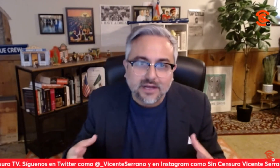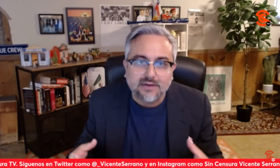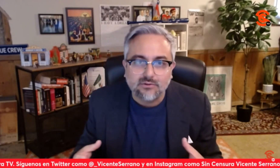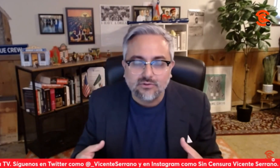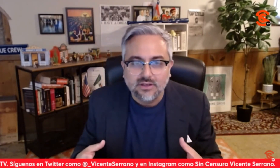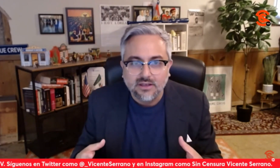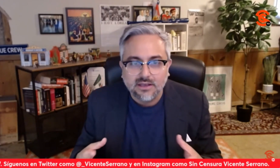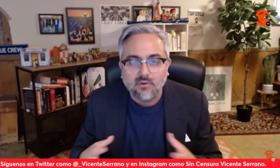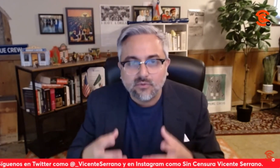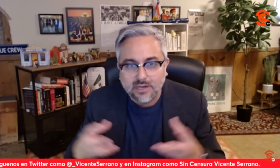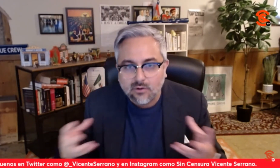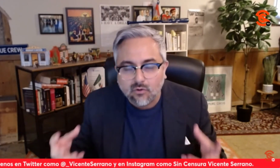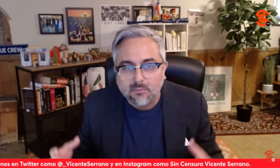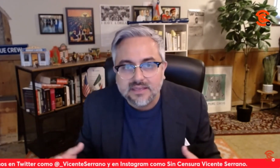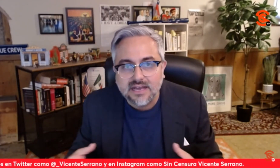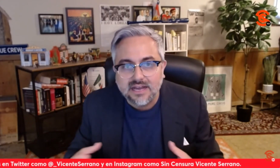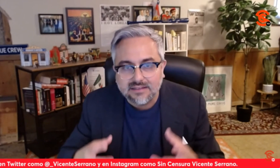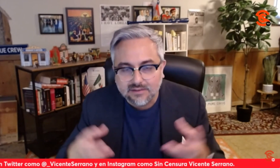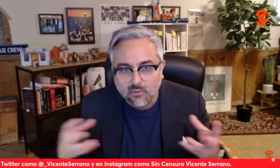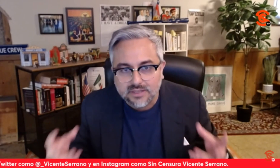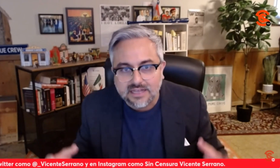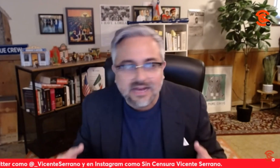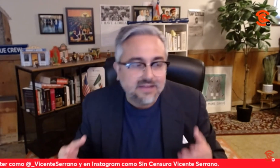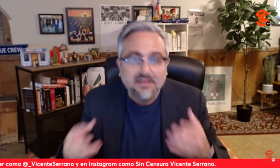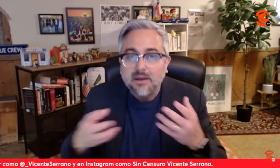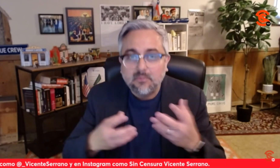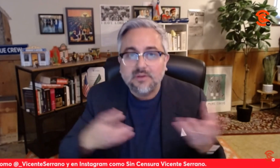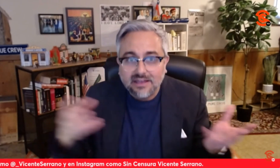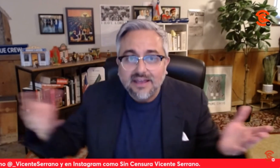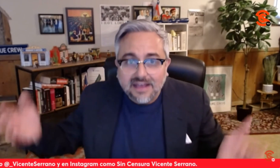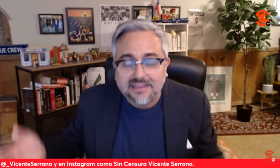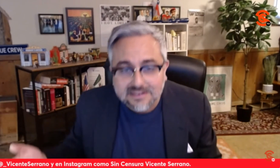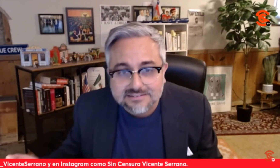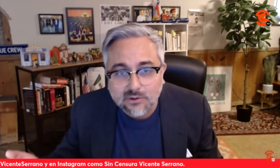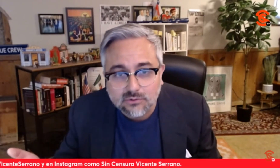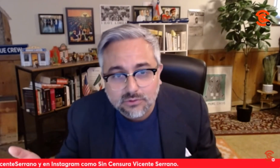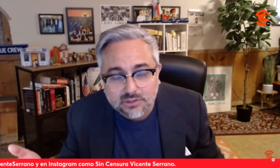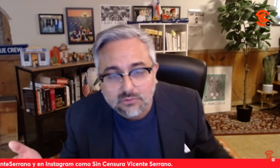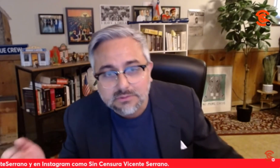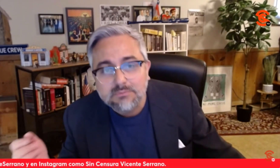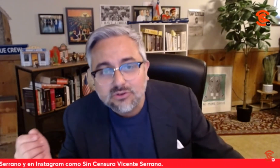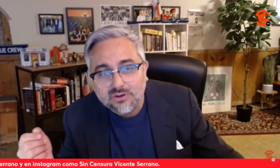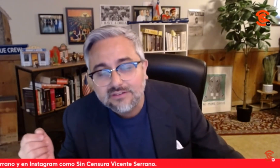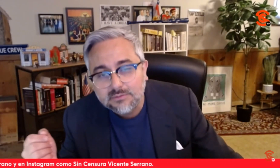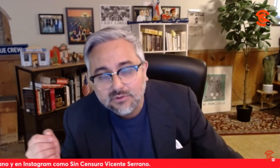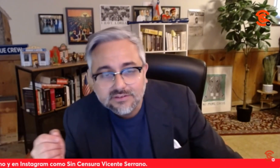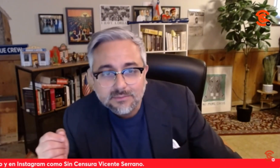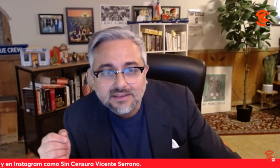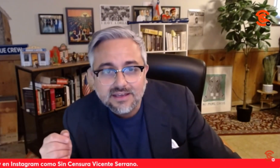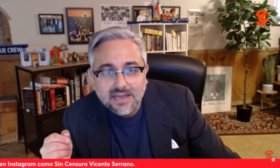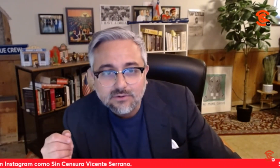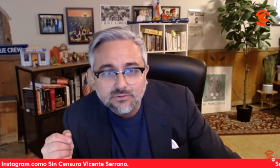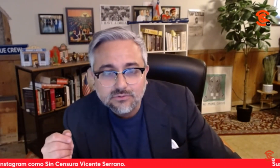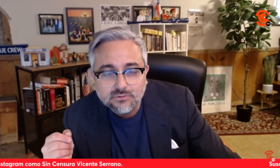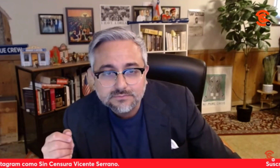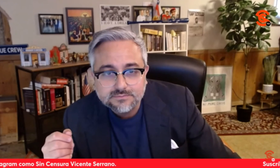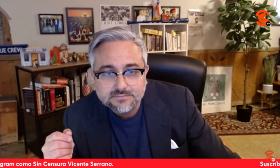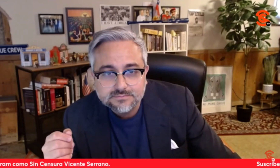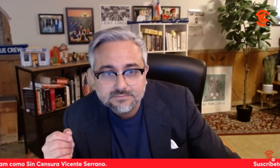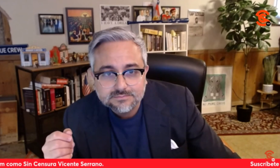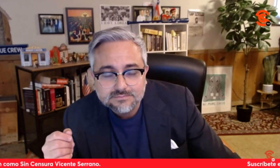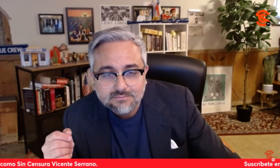compartimos órganos en cuanto a la economía, la seguridad, porque aquí en Estados Unidos viven millones y millones de